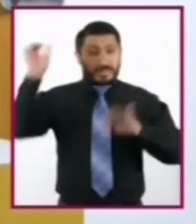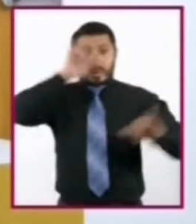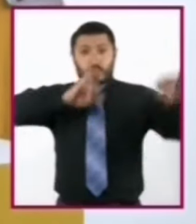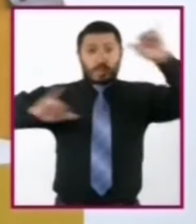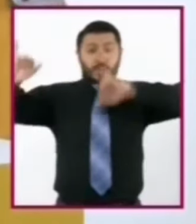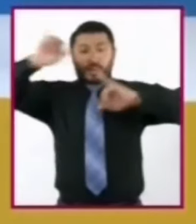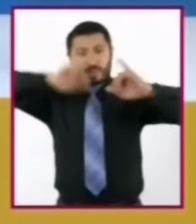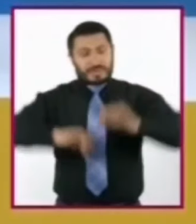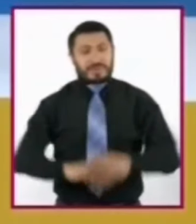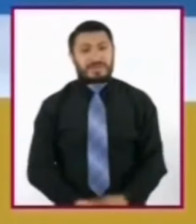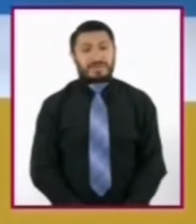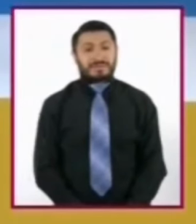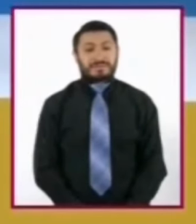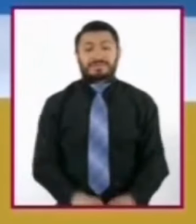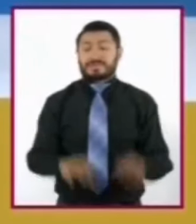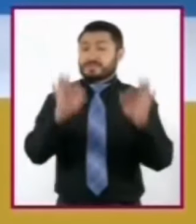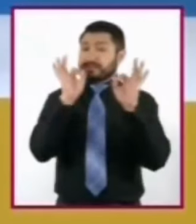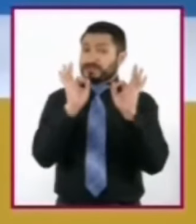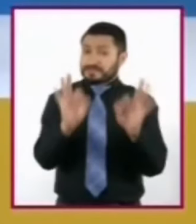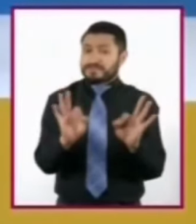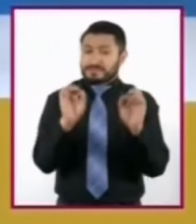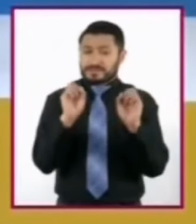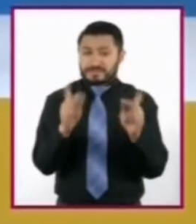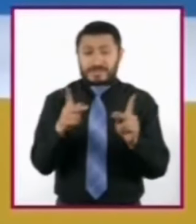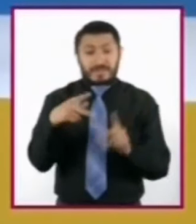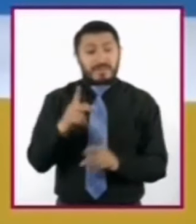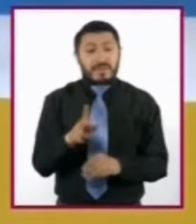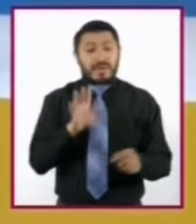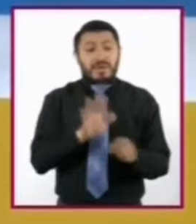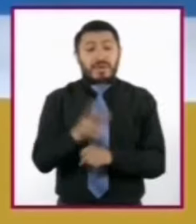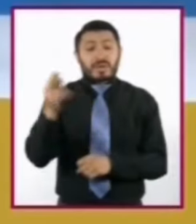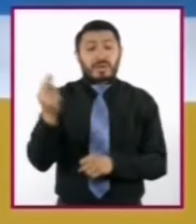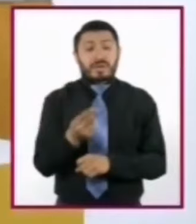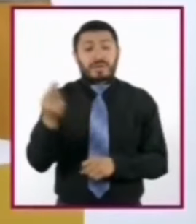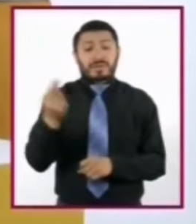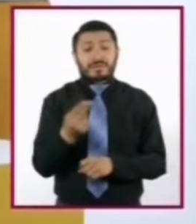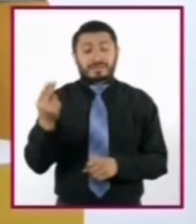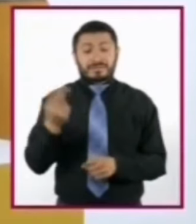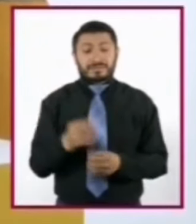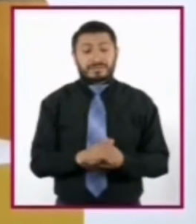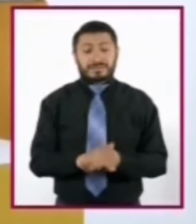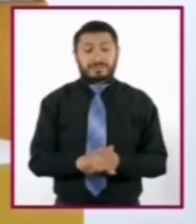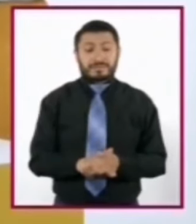experimento. Muy bien, maestra, pero ¿qué vamos a necesitar?